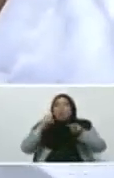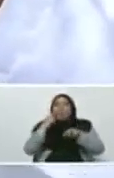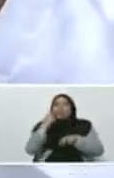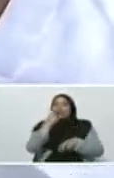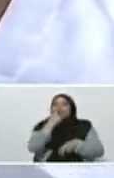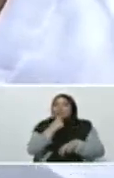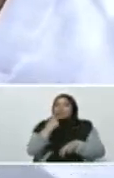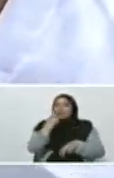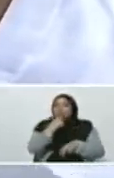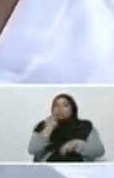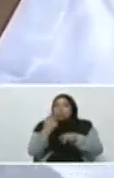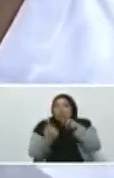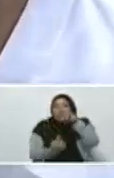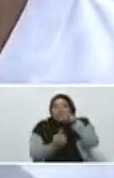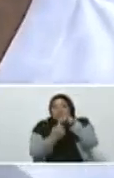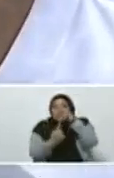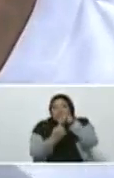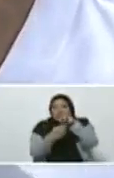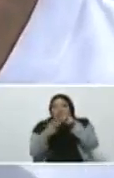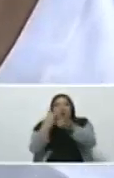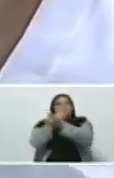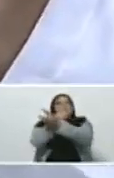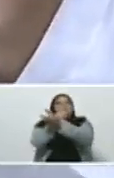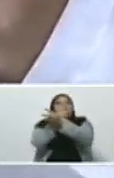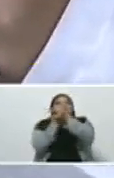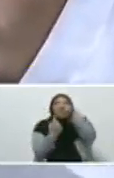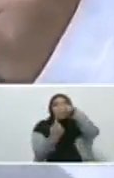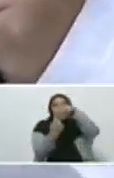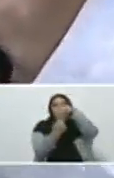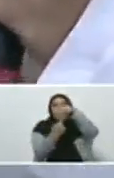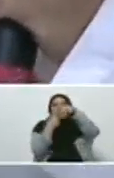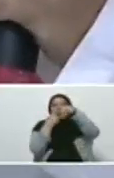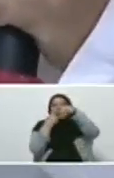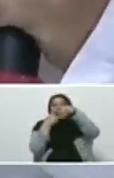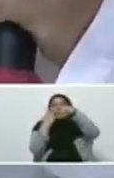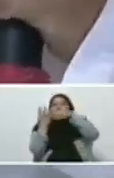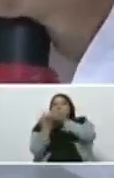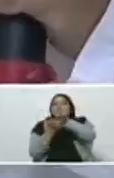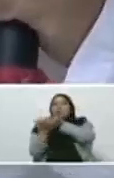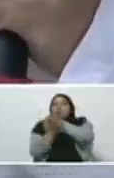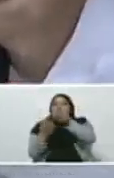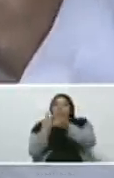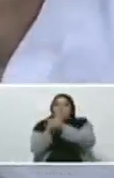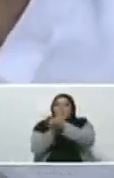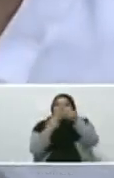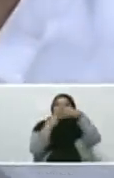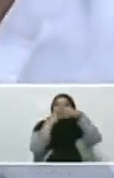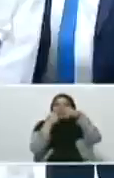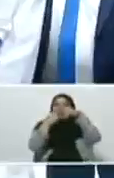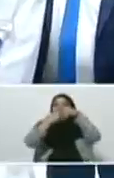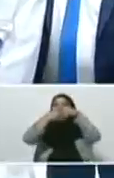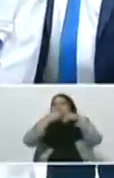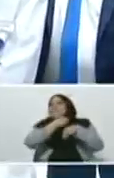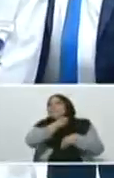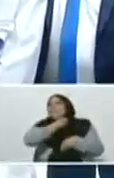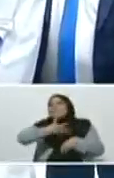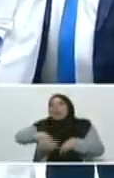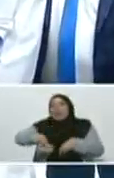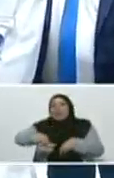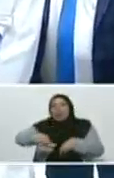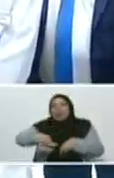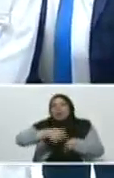está agarrado al hueso. Si el hueso tiene defectos, se cae el diente. Entonces, eso es la enfermedad periodontal. O